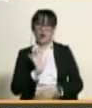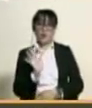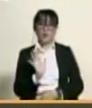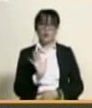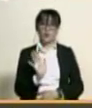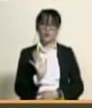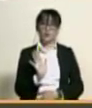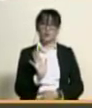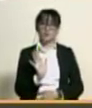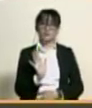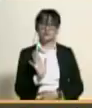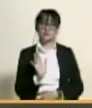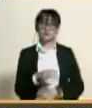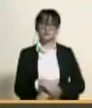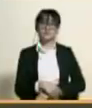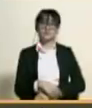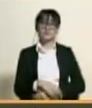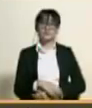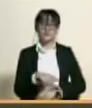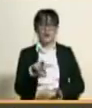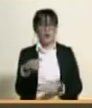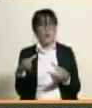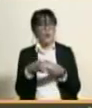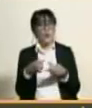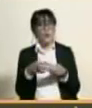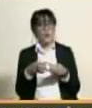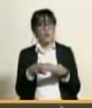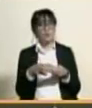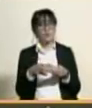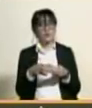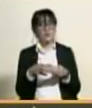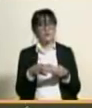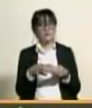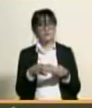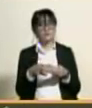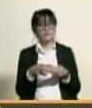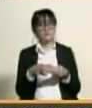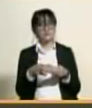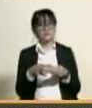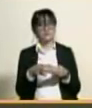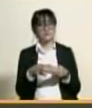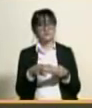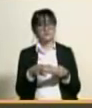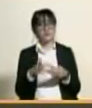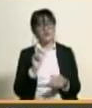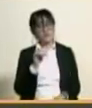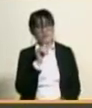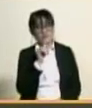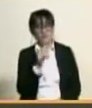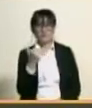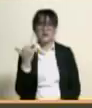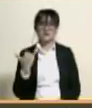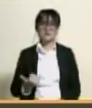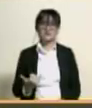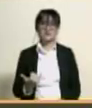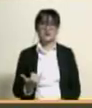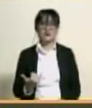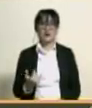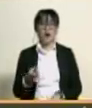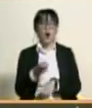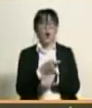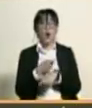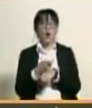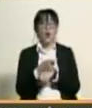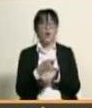a estos grupos y redes transnacionales. Y denunciamos desde aquí al